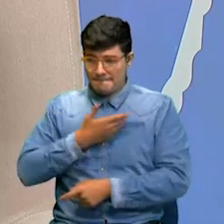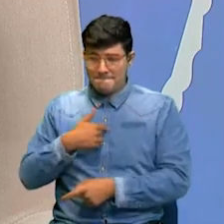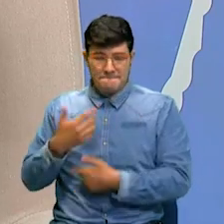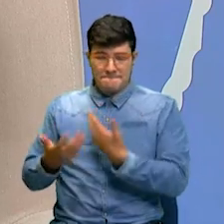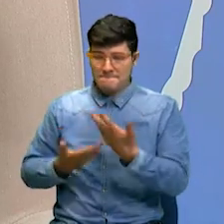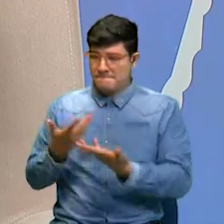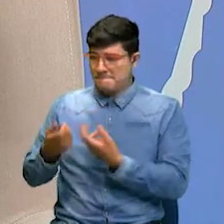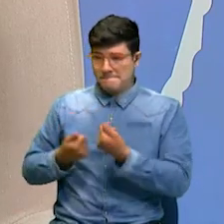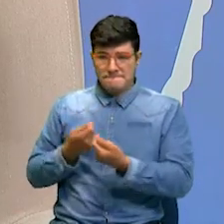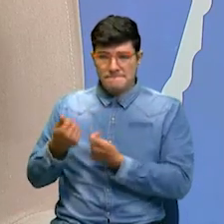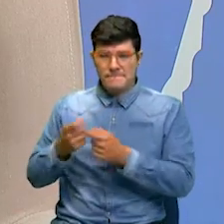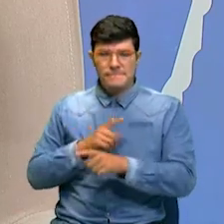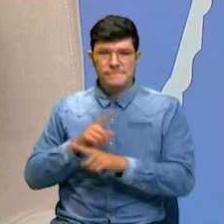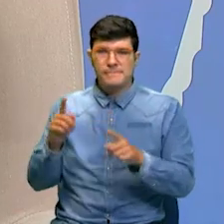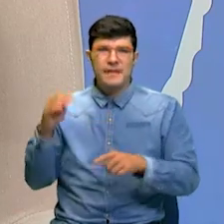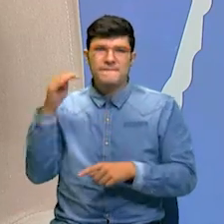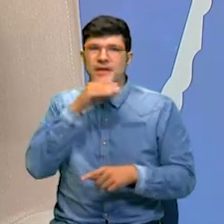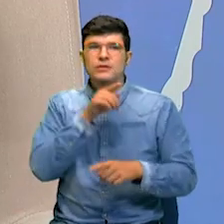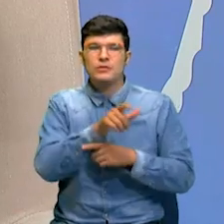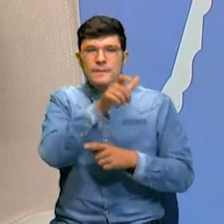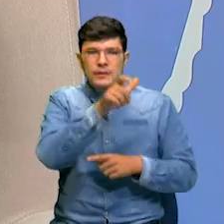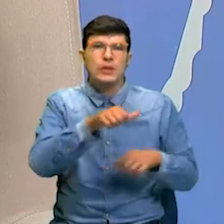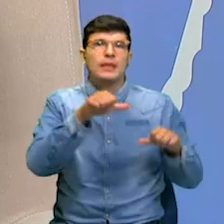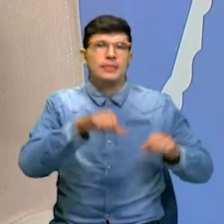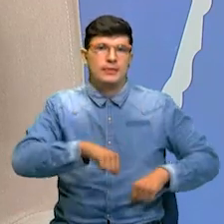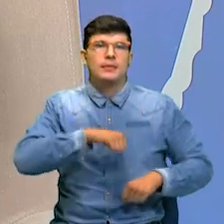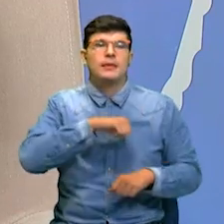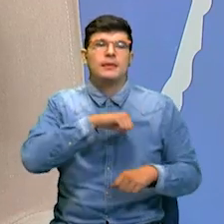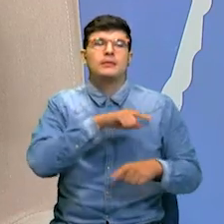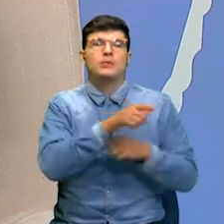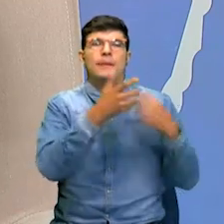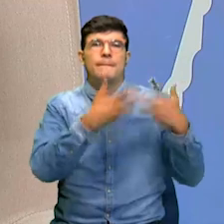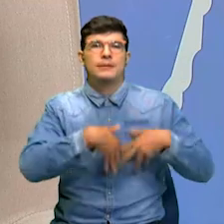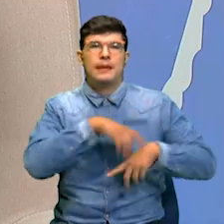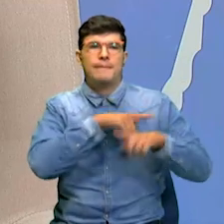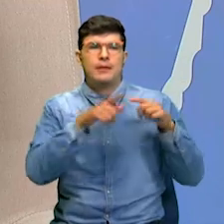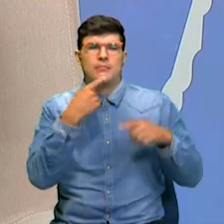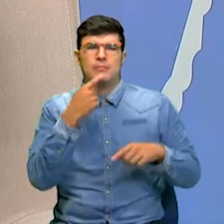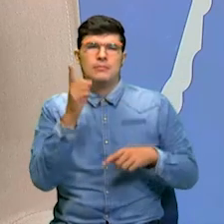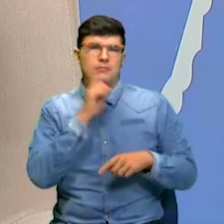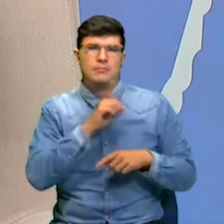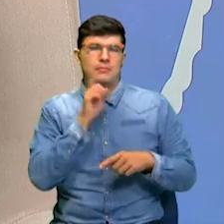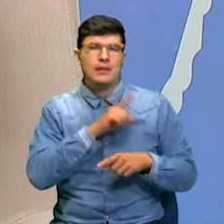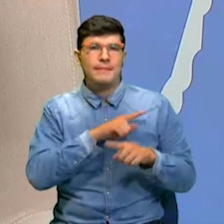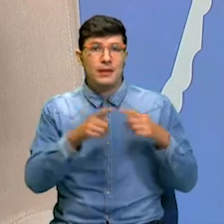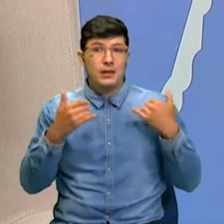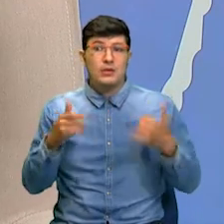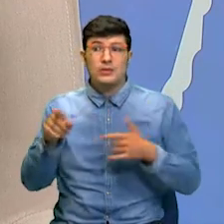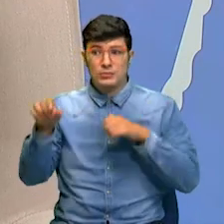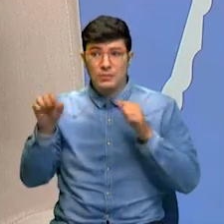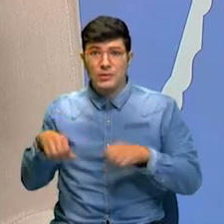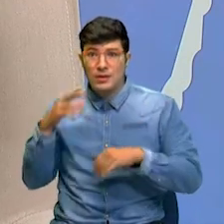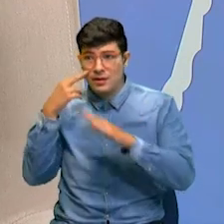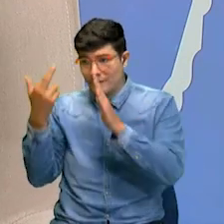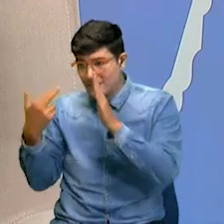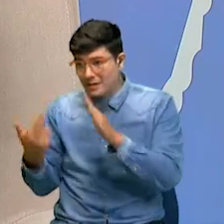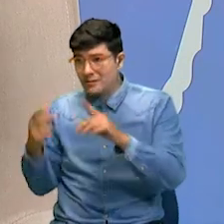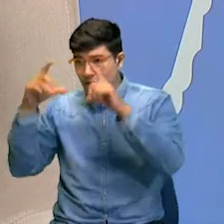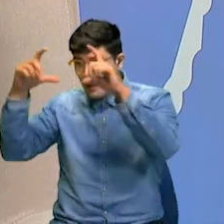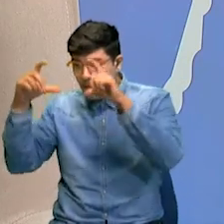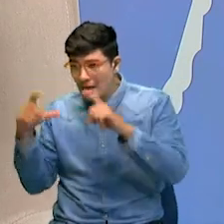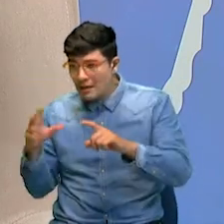qué dividendos tiene. También se podría averiguar por intermedio de la Seguridad Social por cuándo está cotizando él, que